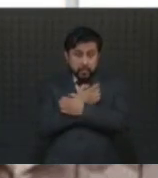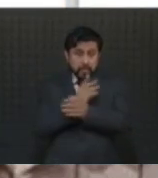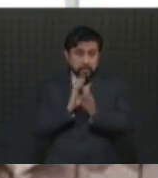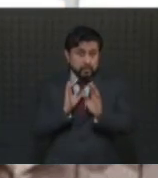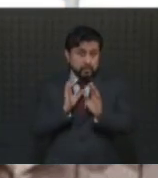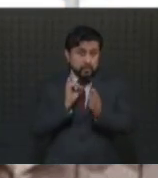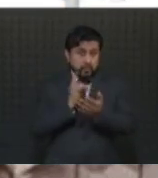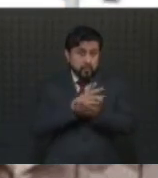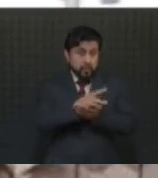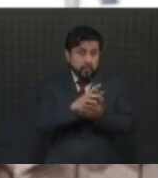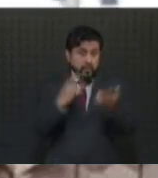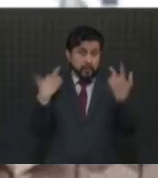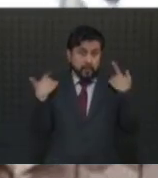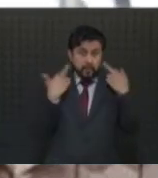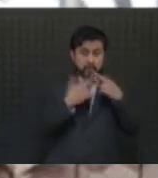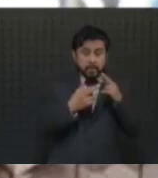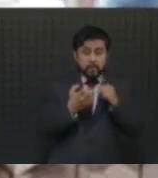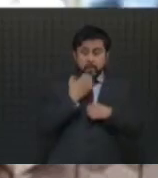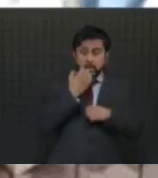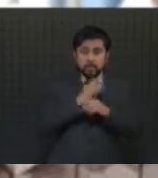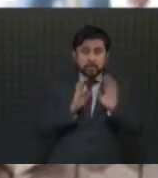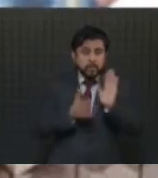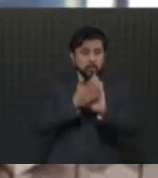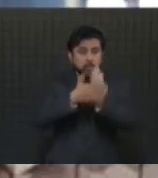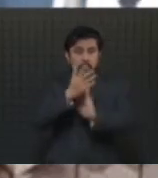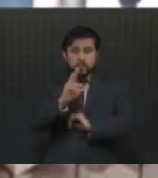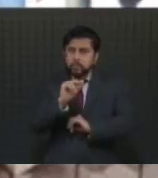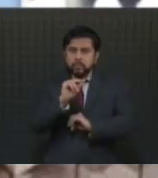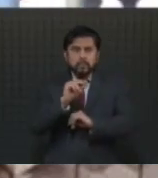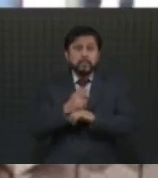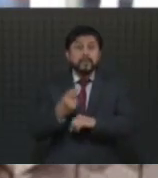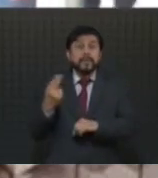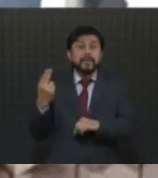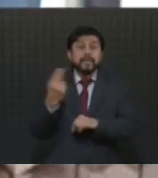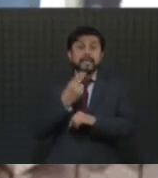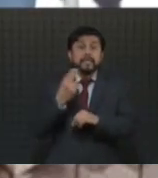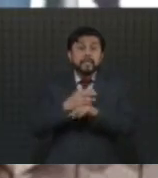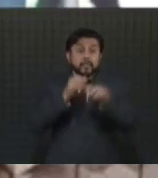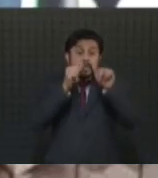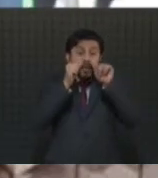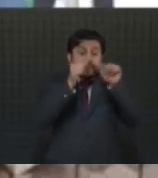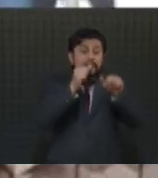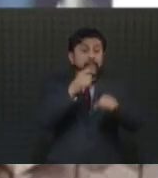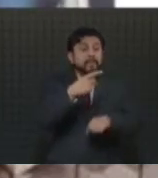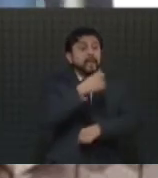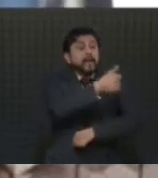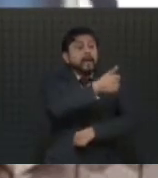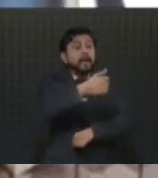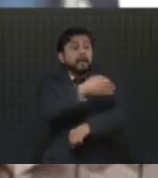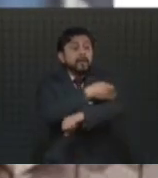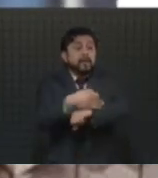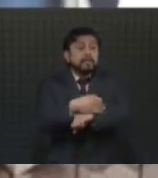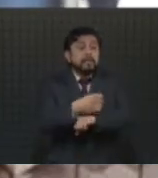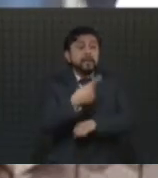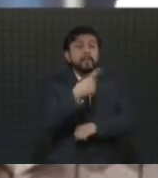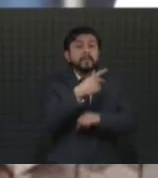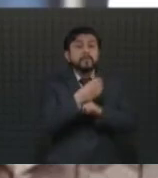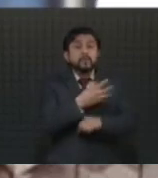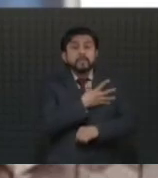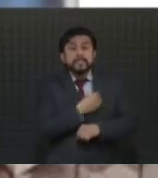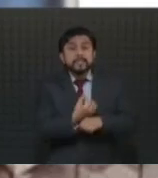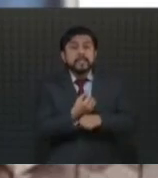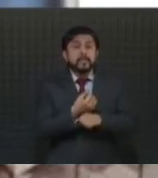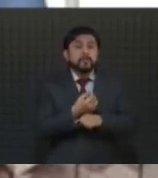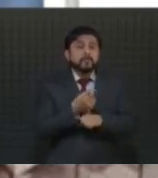de los maestros y la escuela. Representa realmente que las familias tengan suficientes recursos para que sus hijos e hijas puedan tener